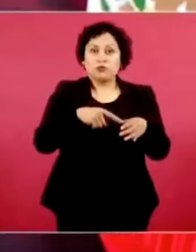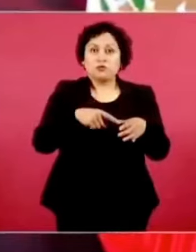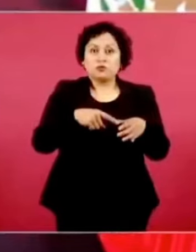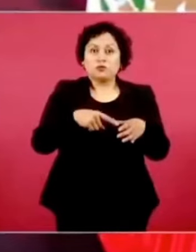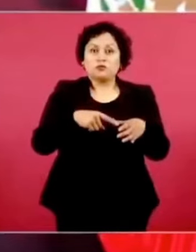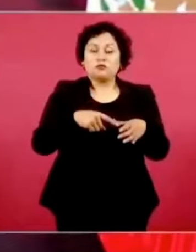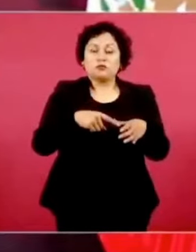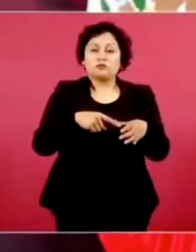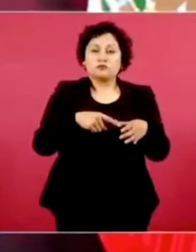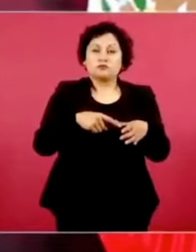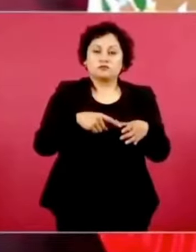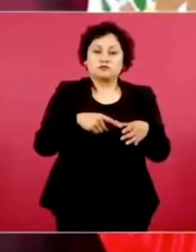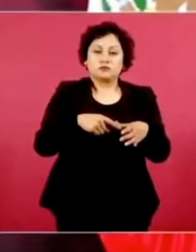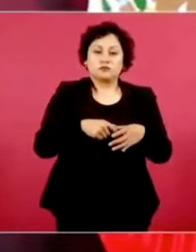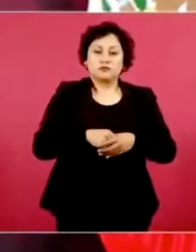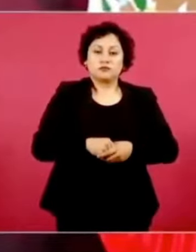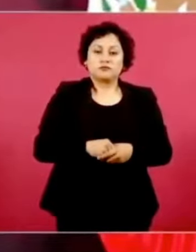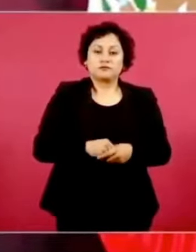sometida, oculta,